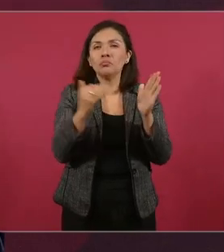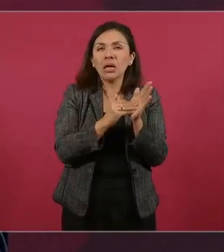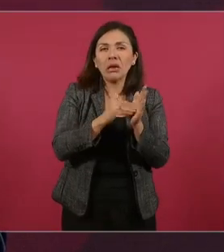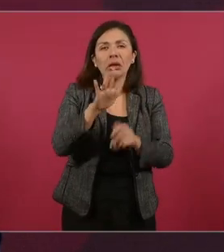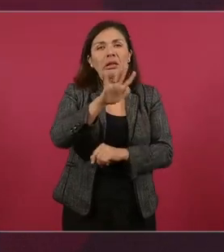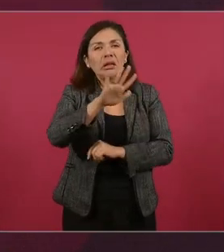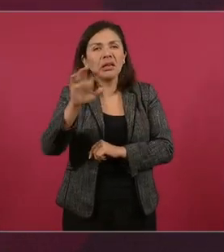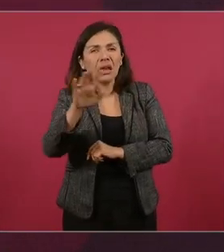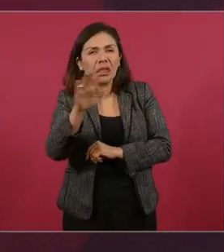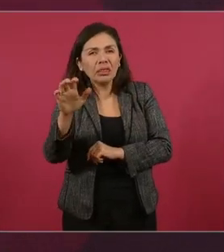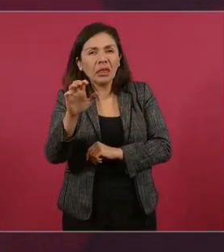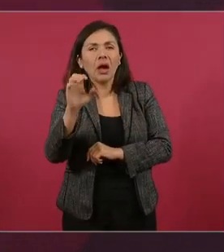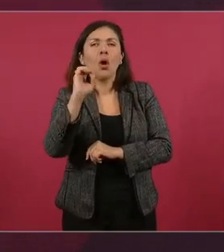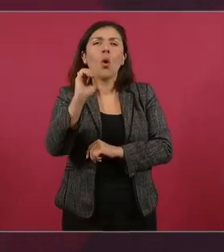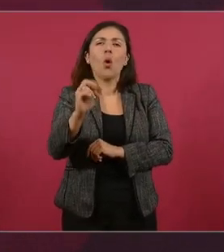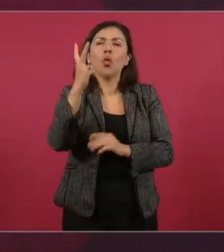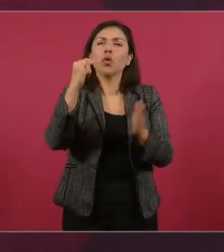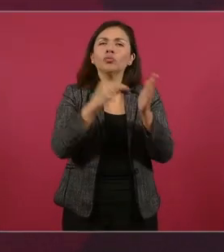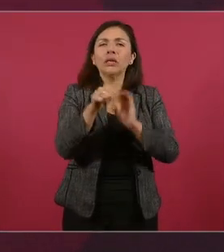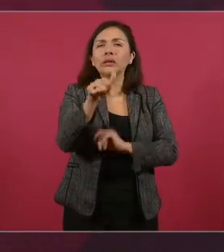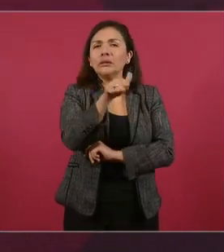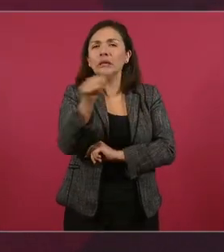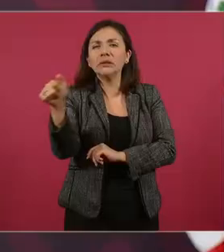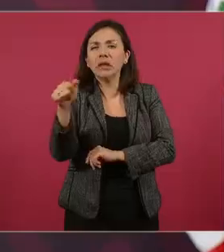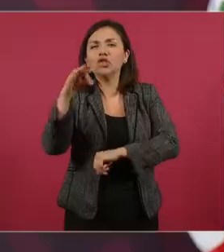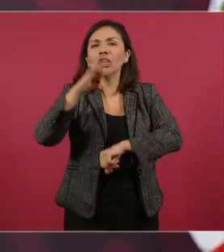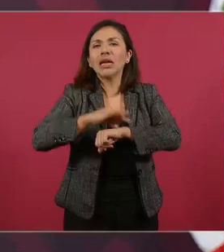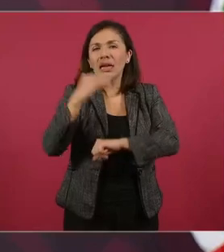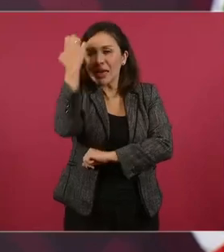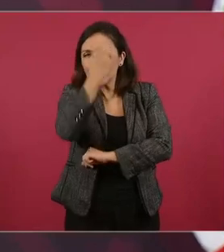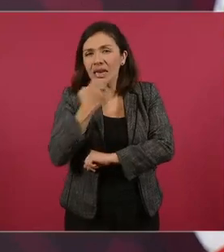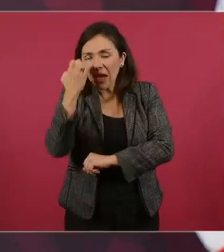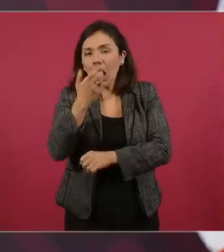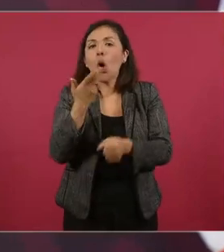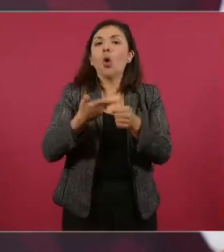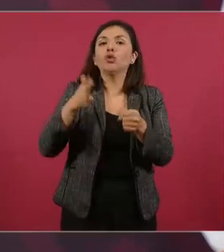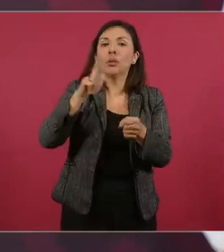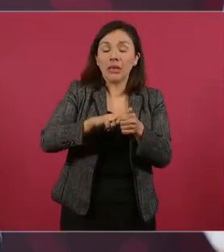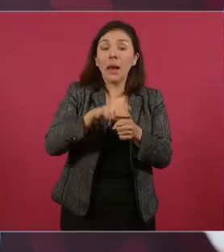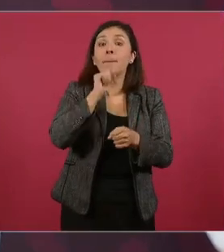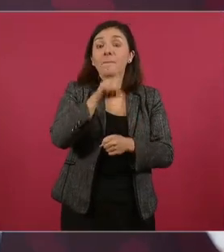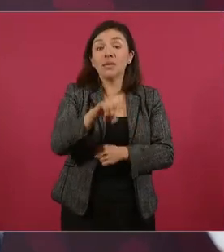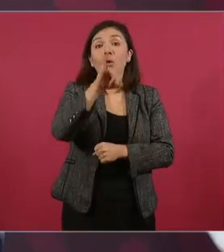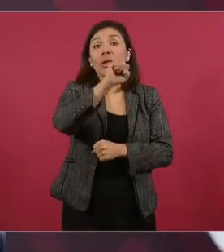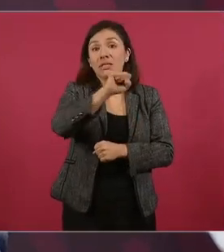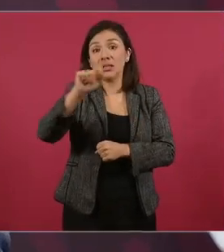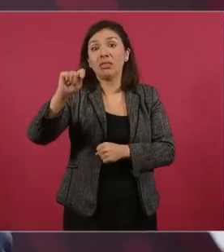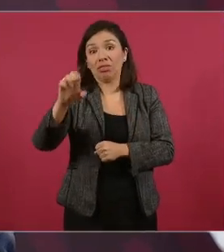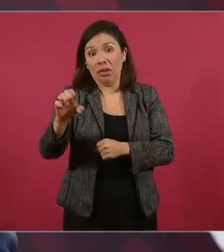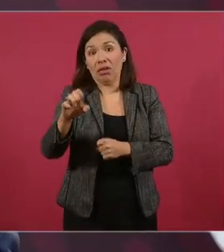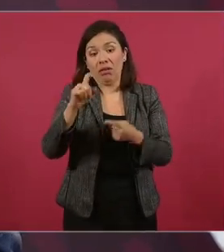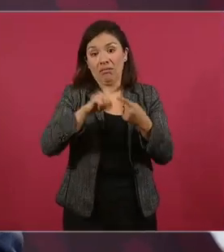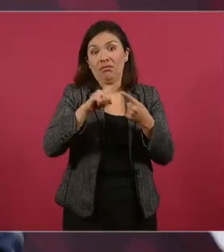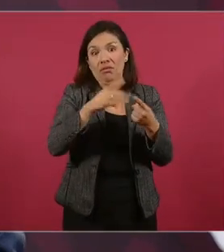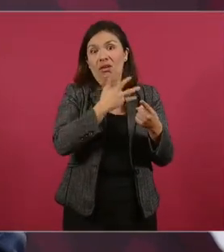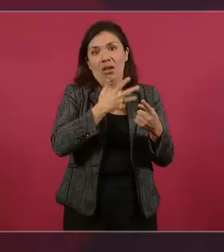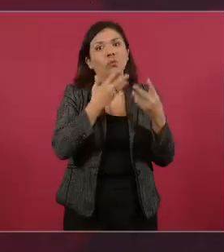2.600 clínicas y hospitales. El ISSSTE también tiene una cantidad